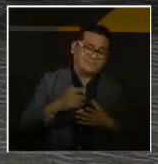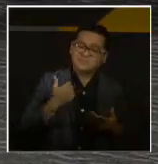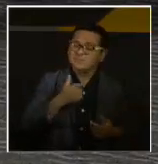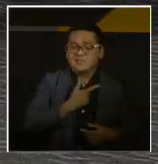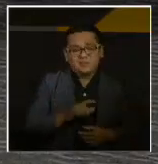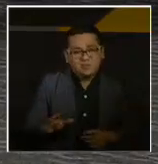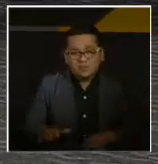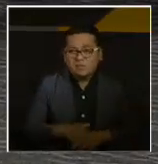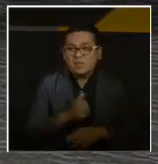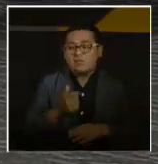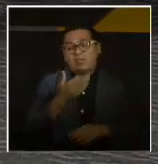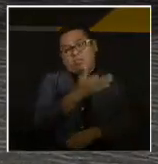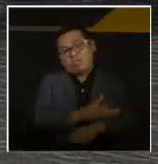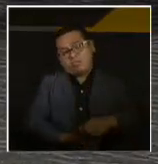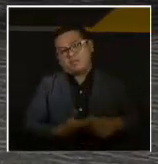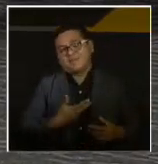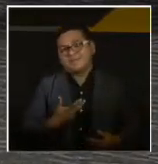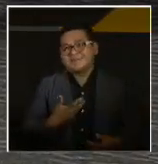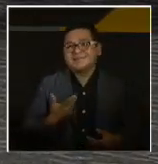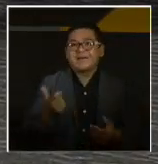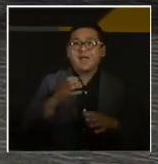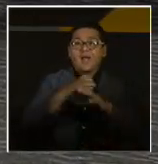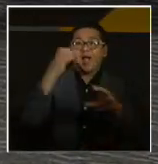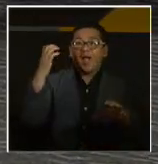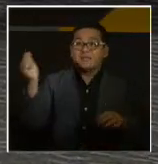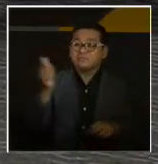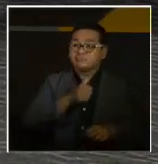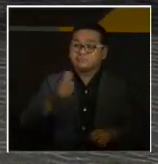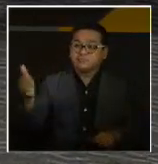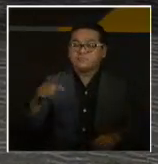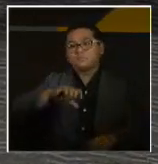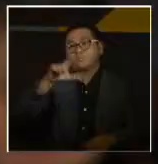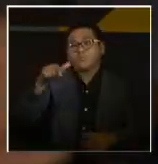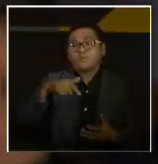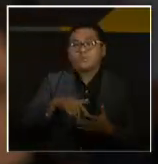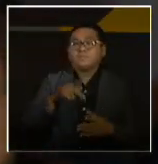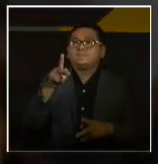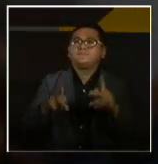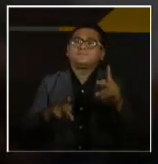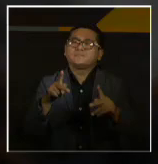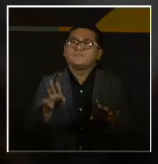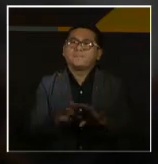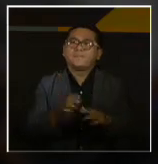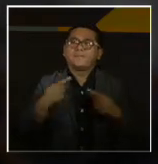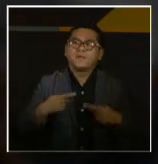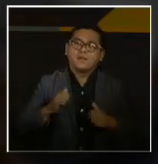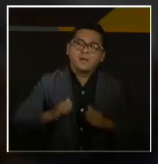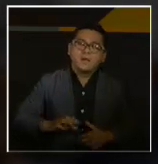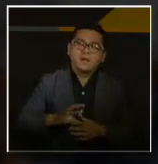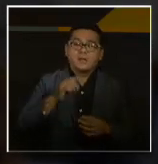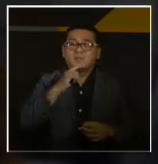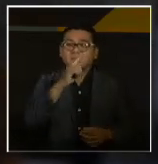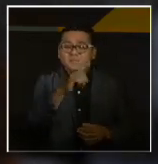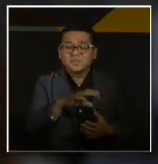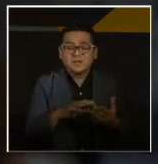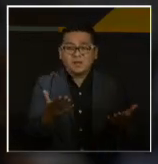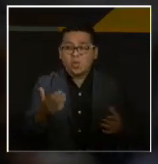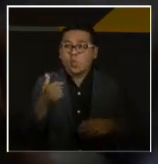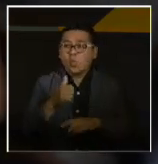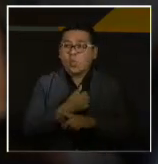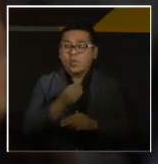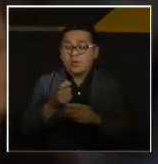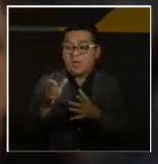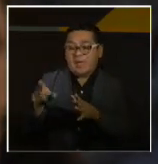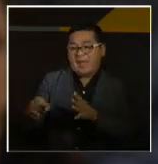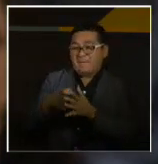pero también con los atrasos que están teniendo los camiones a la hora de salir. Por otro lado, platicando con los agentes aduanales, nos decían también que hay una